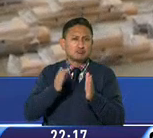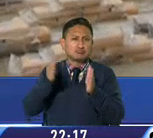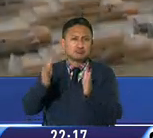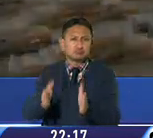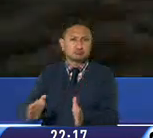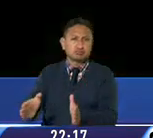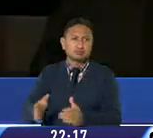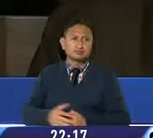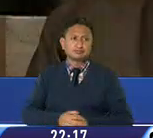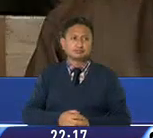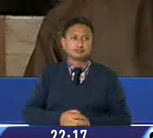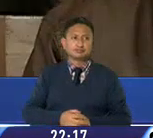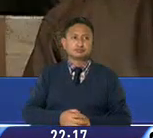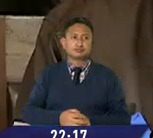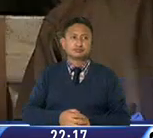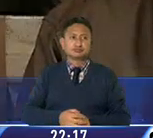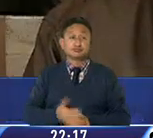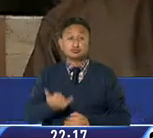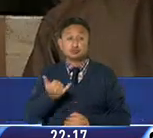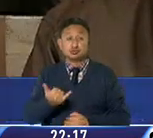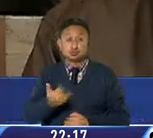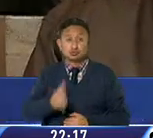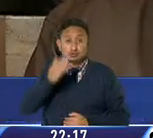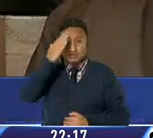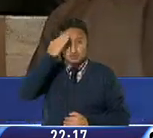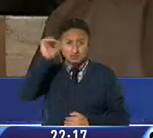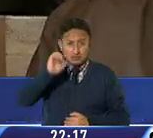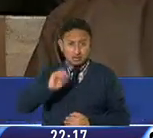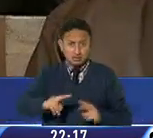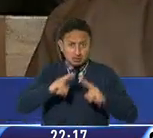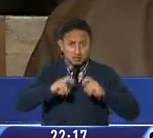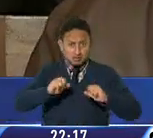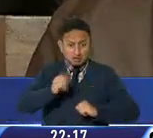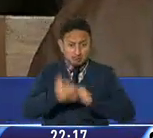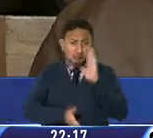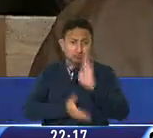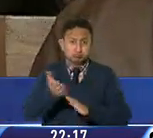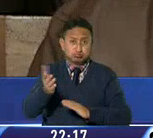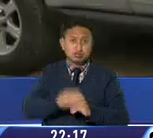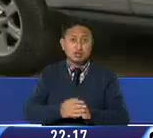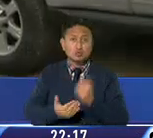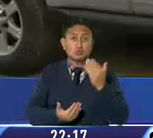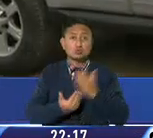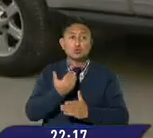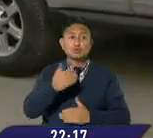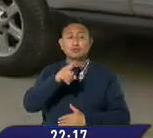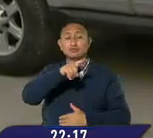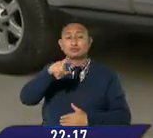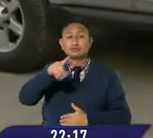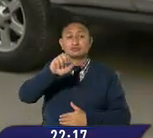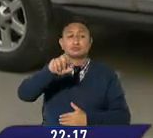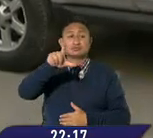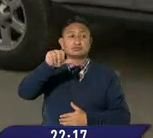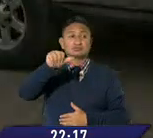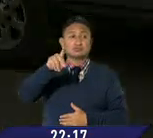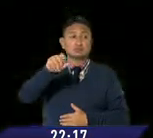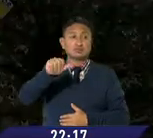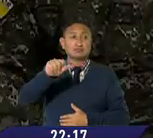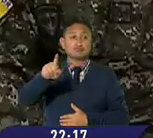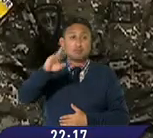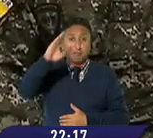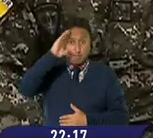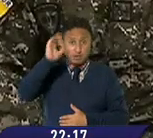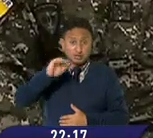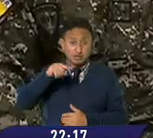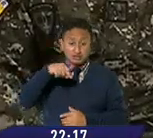sustancia. Sabemos en la actualidad por tareas investigativas que tenía como destino final Nueva Zelanda. Según informes de la Policía Nacional, en lo que va